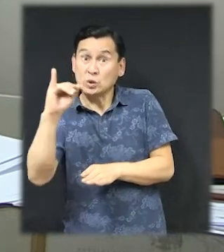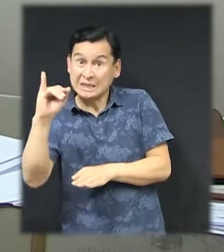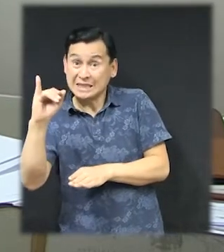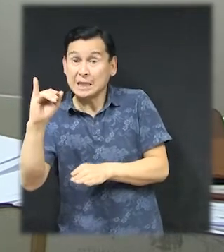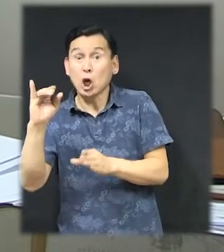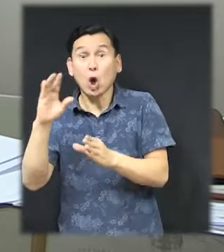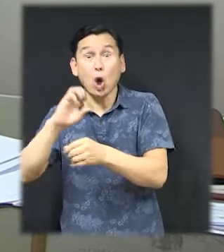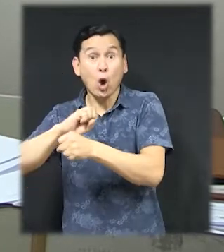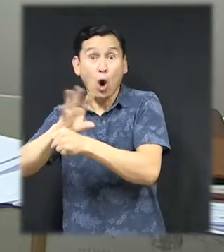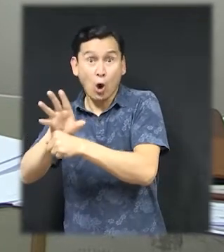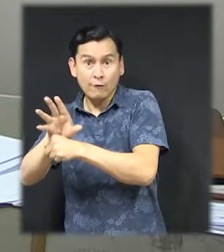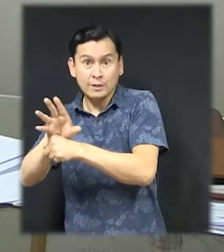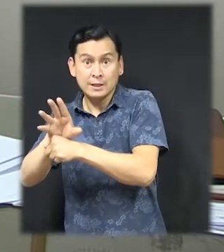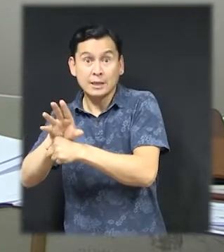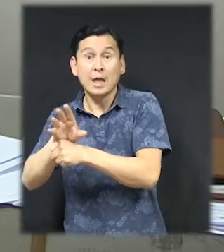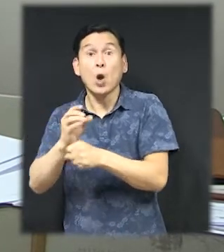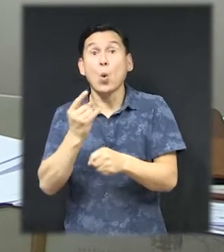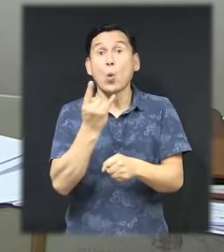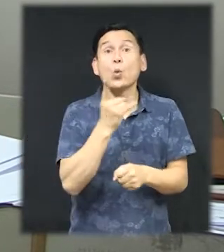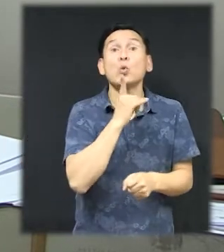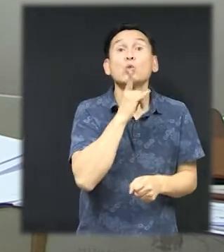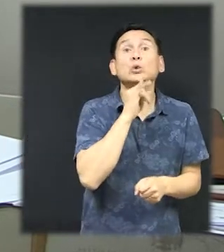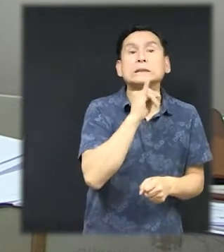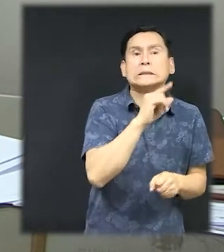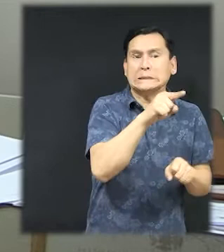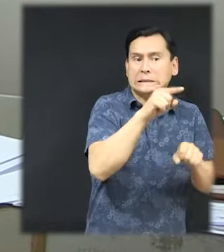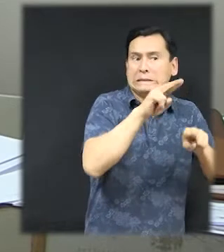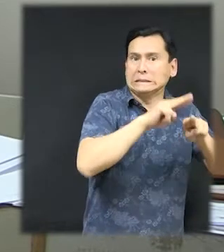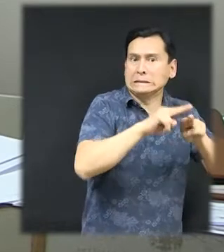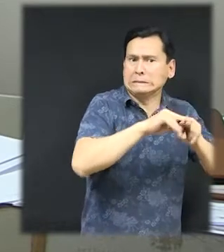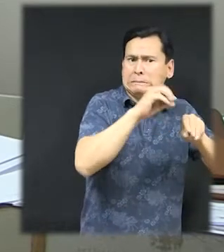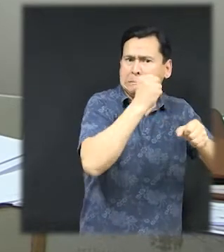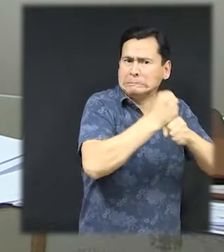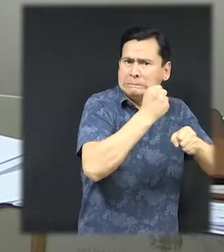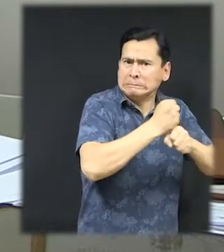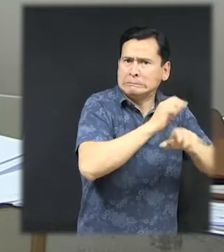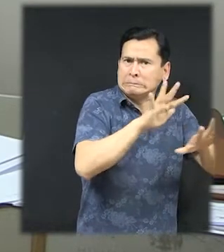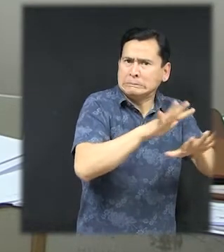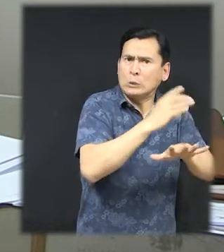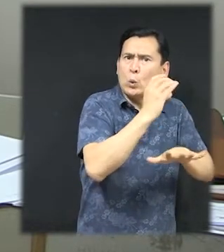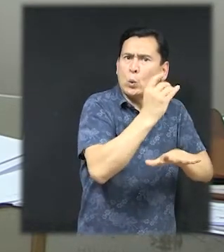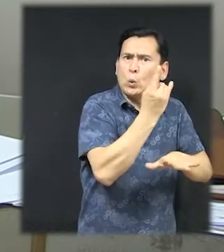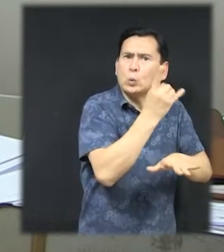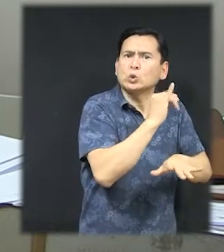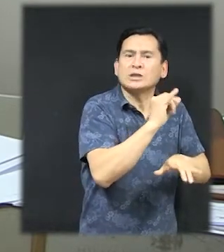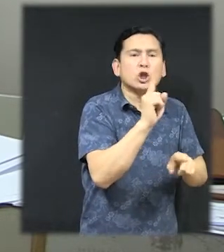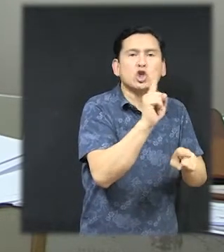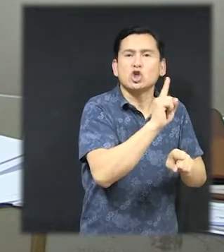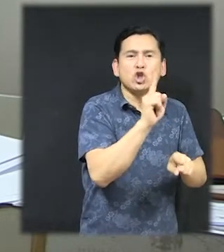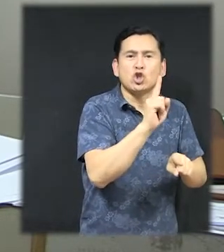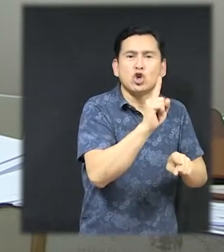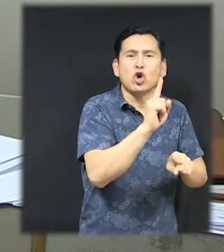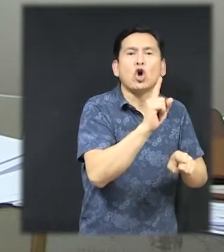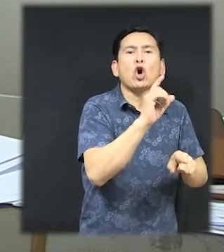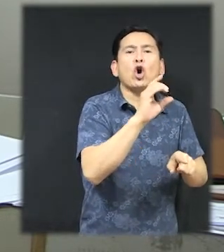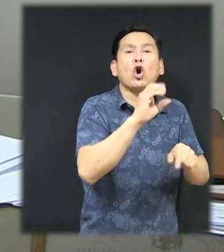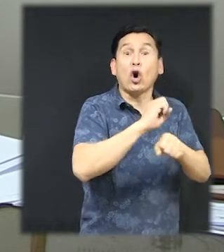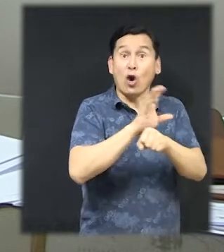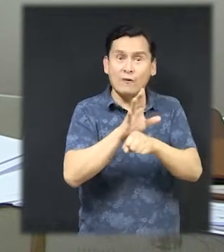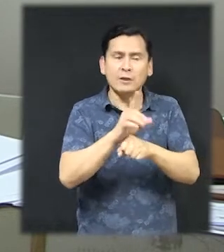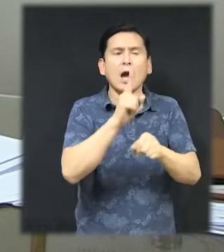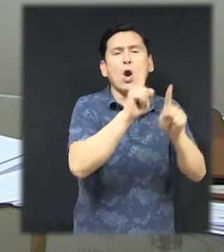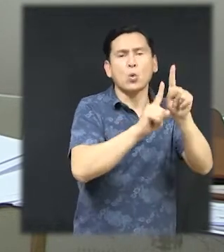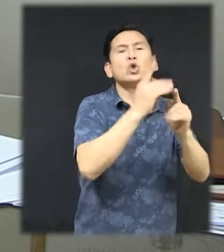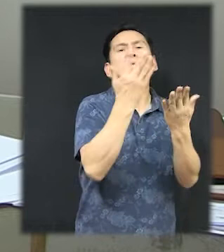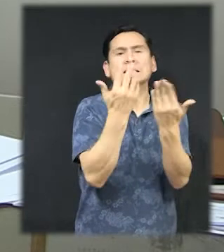de los pacientes COVID, nuestra UTI ha tenido que resolver y actuar como UCI no COVID de los pacientes que